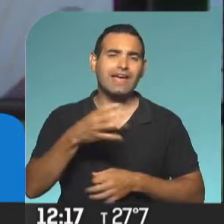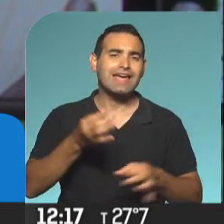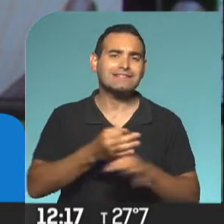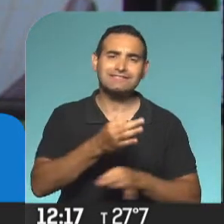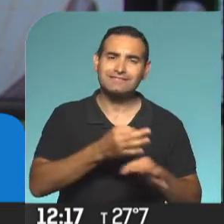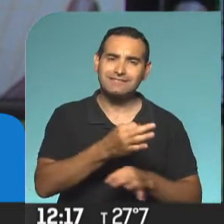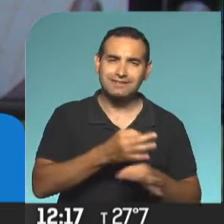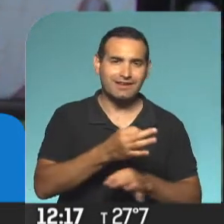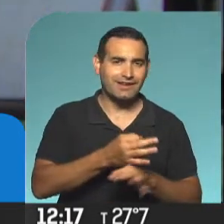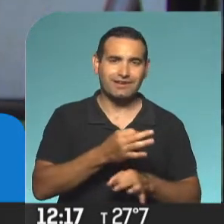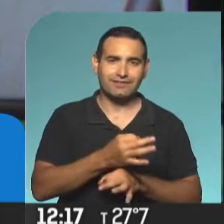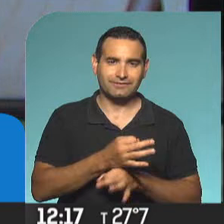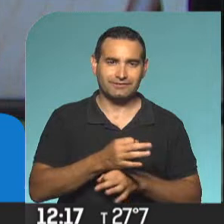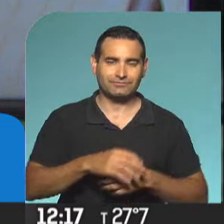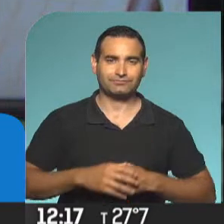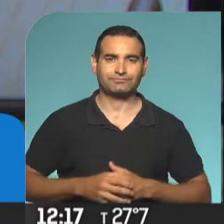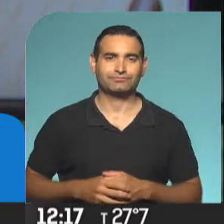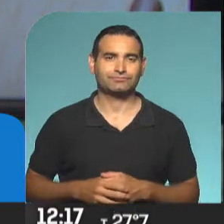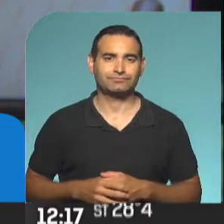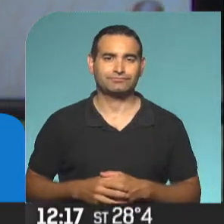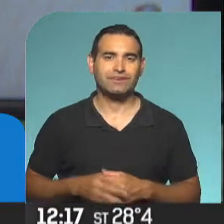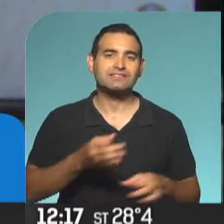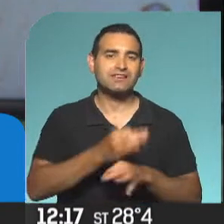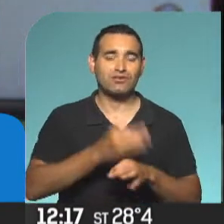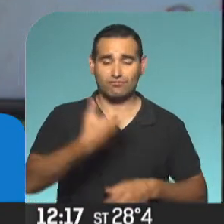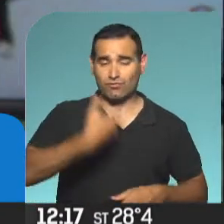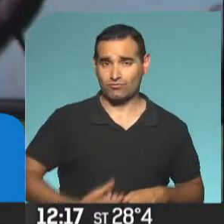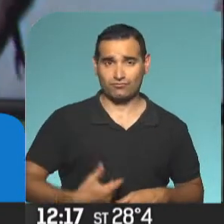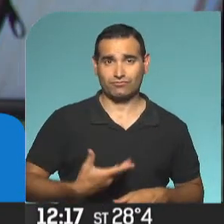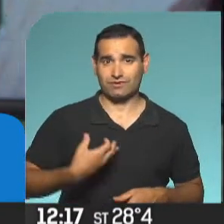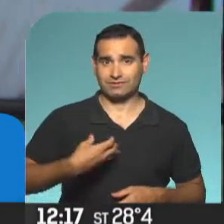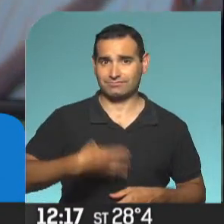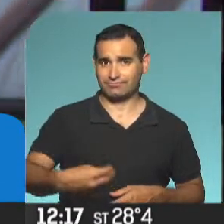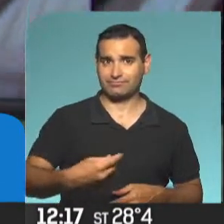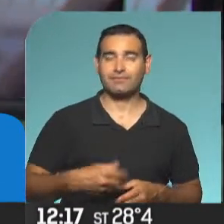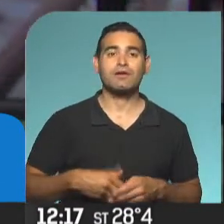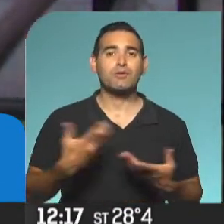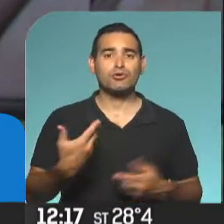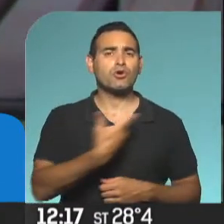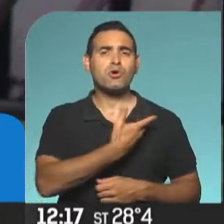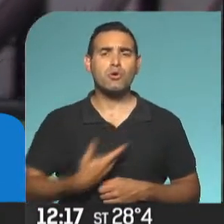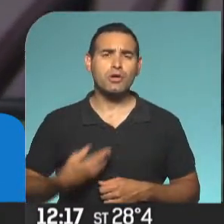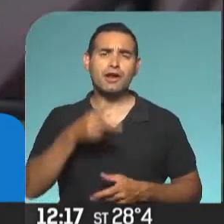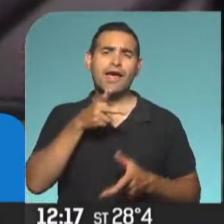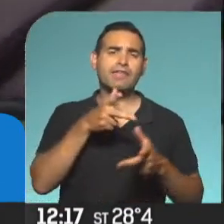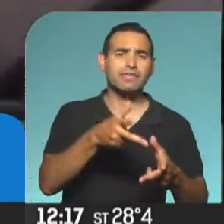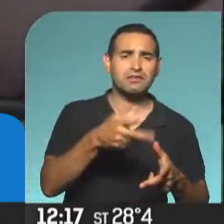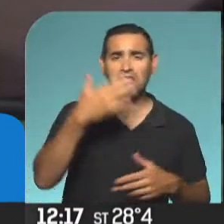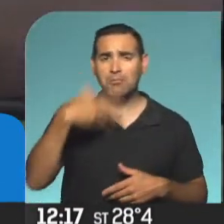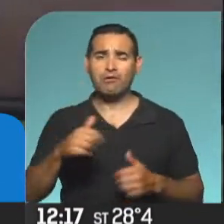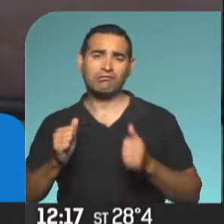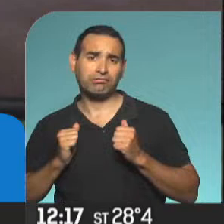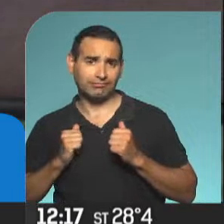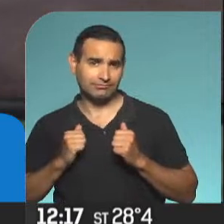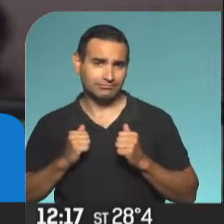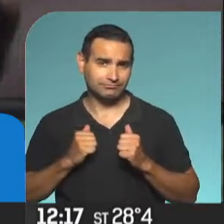más de lo que hacemos que de lo que decimos, ¿sí? Y este gobierno gobierna diciendo, pero sin hacer, ¿sí?